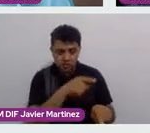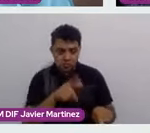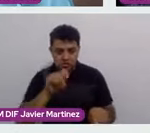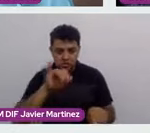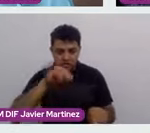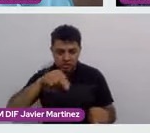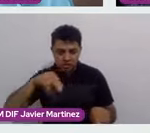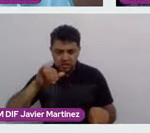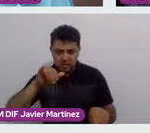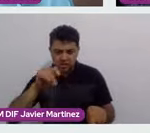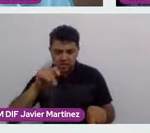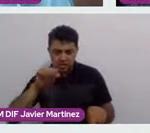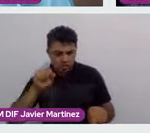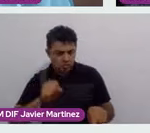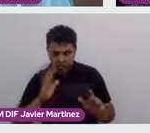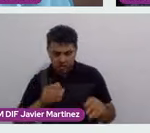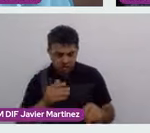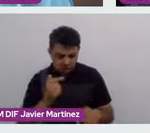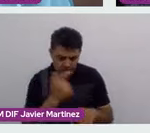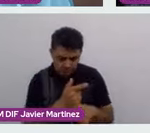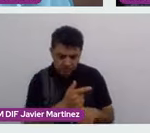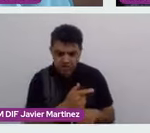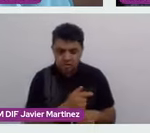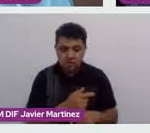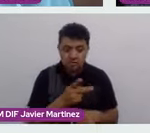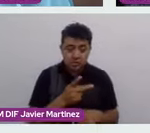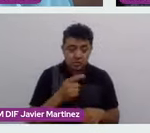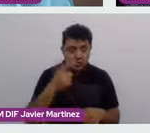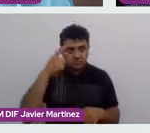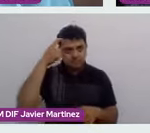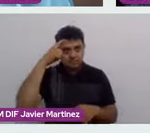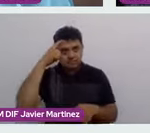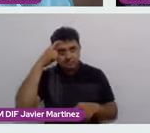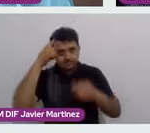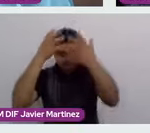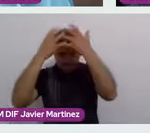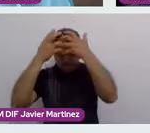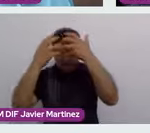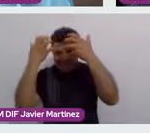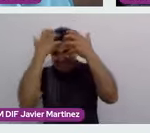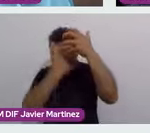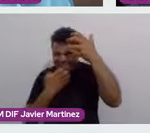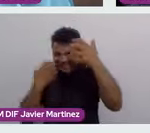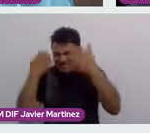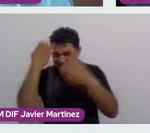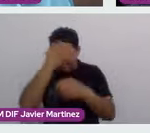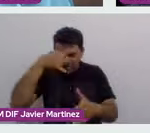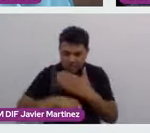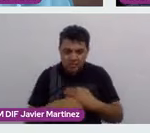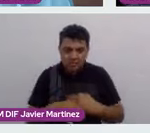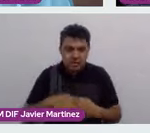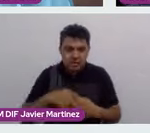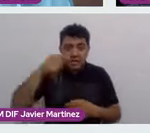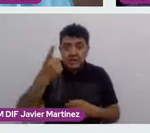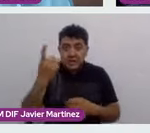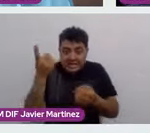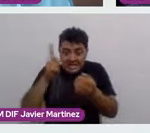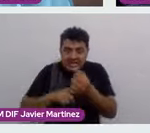está generando y que es que no hay nada peligroso, digamos, un tumor o una enfermedad degenerativa, se